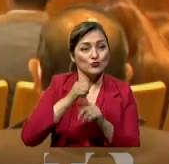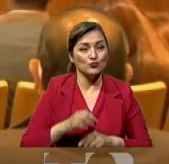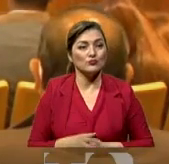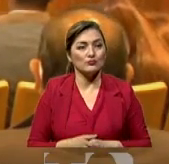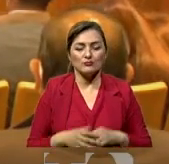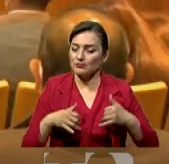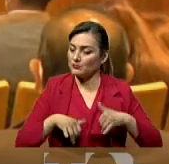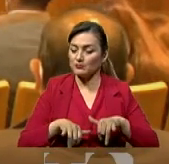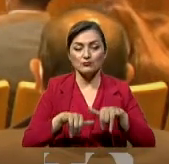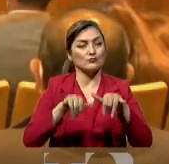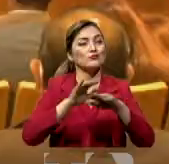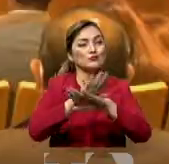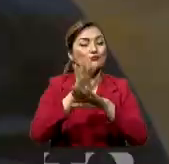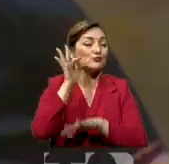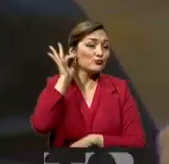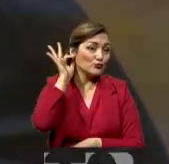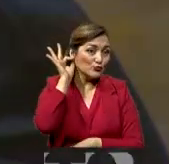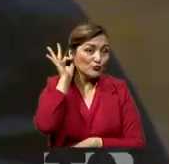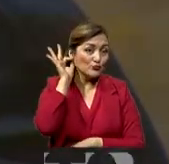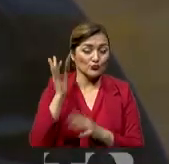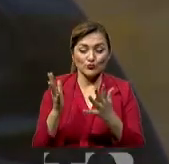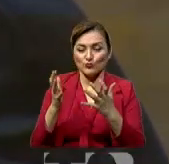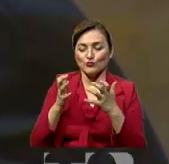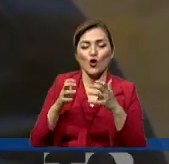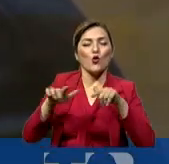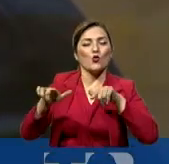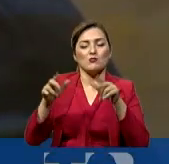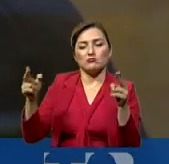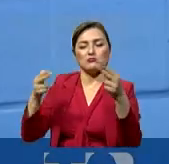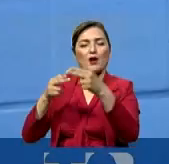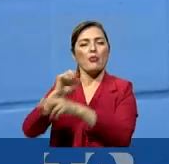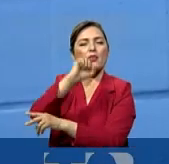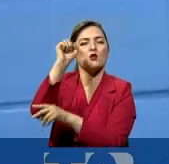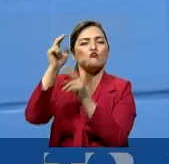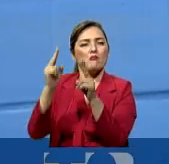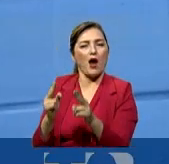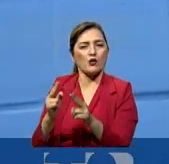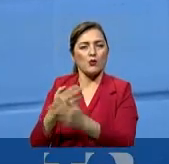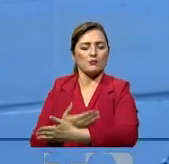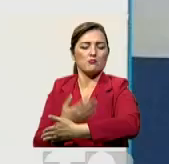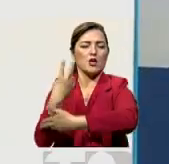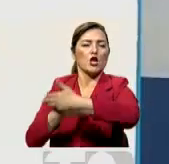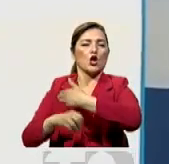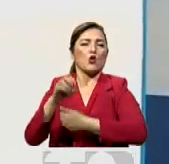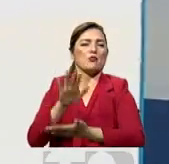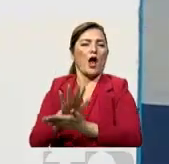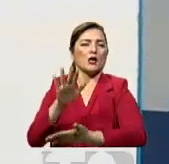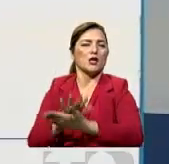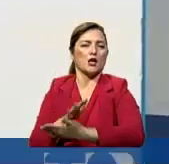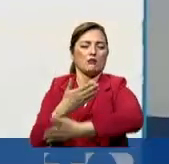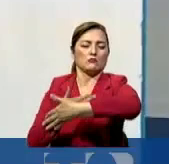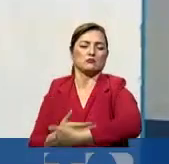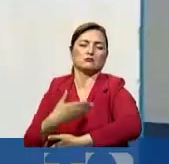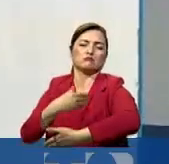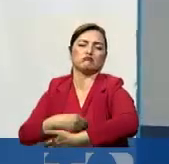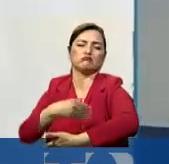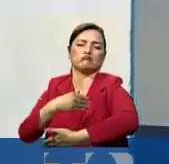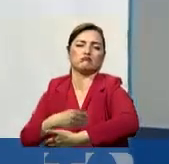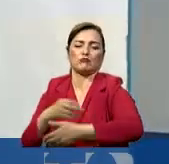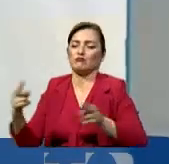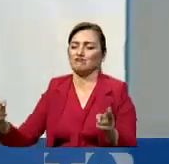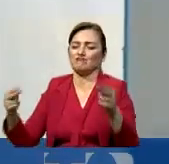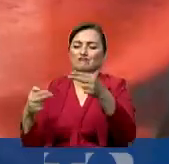a esta lucha permanente de las mujeres por lograr estos estándares de derechos humanos. Esta resolución abre también la posibilidad de realizar